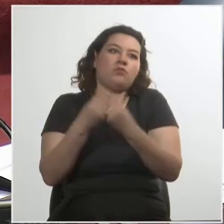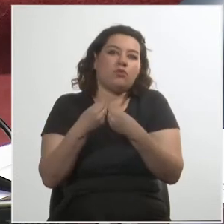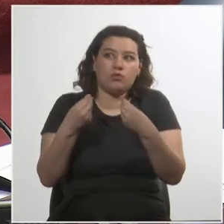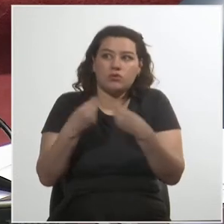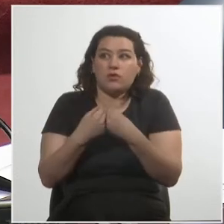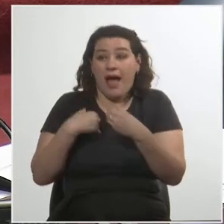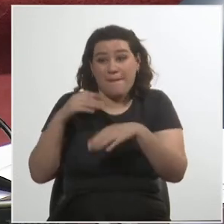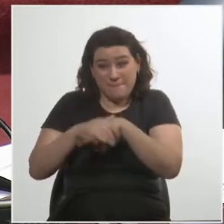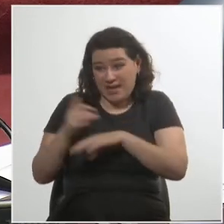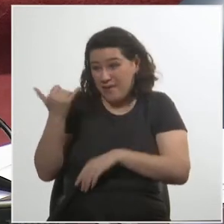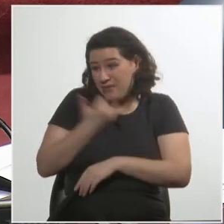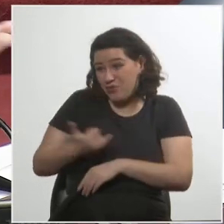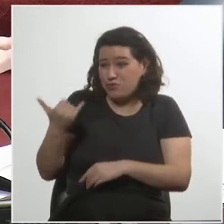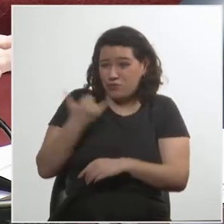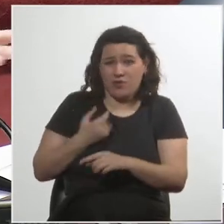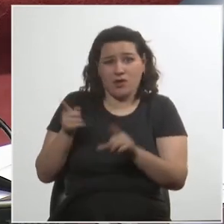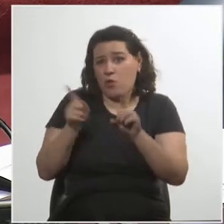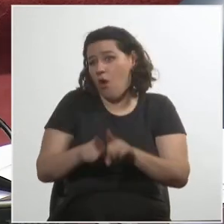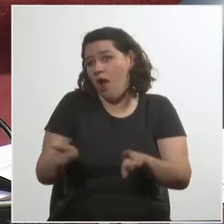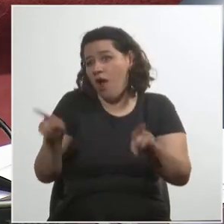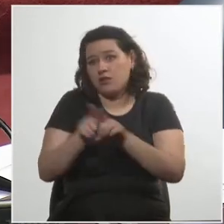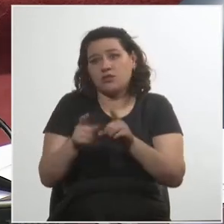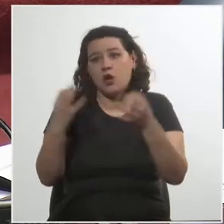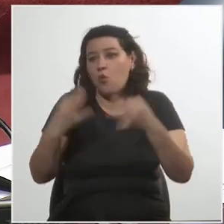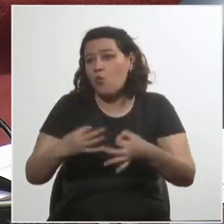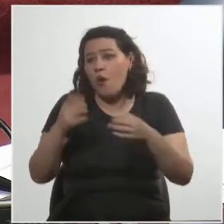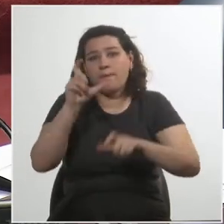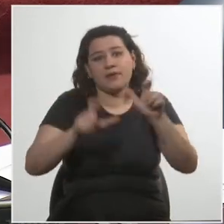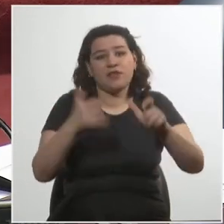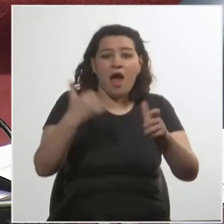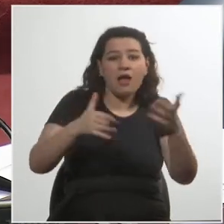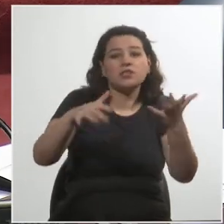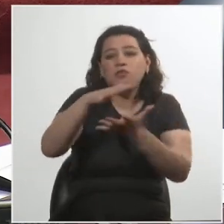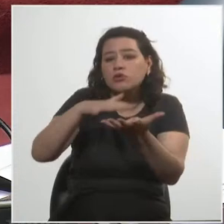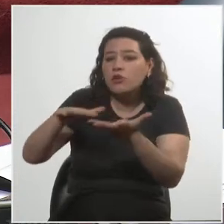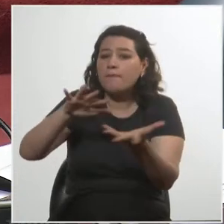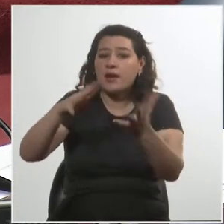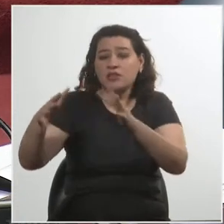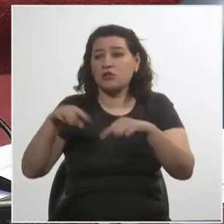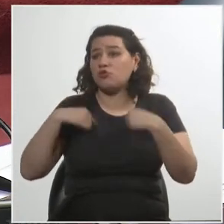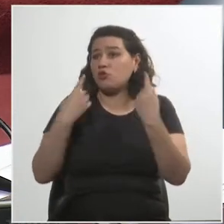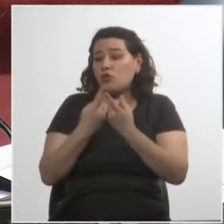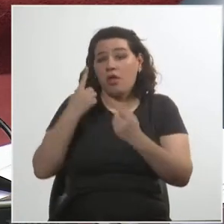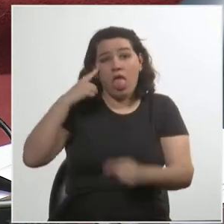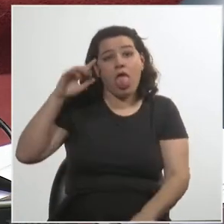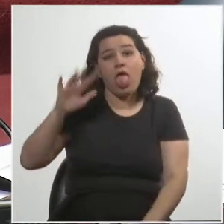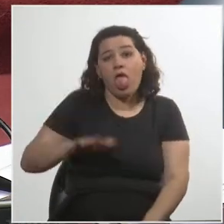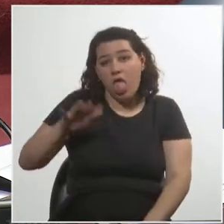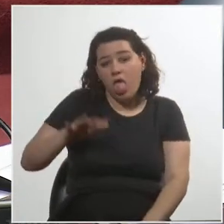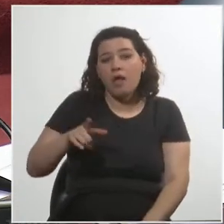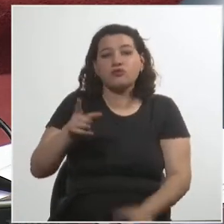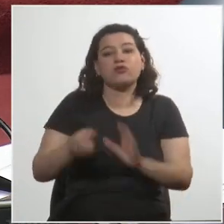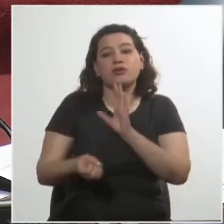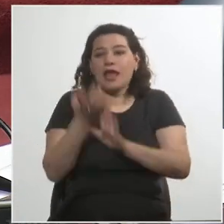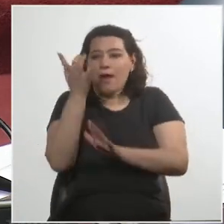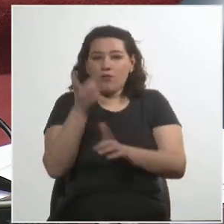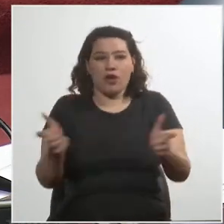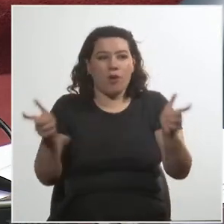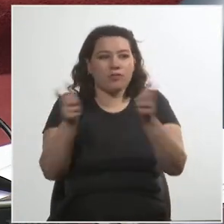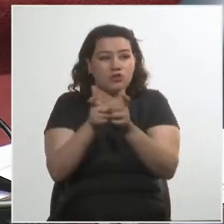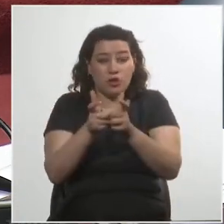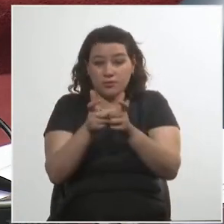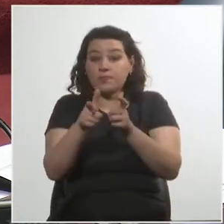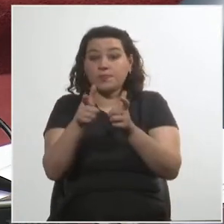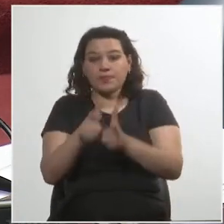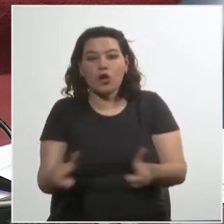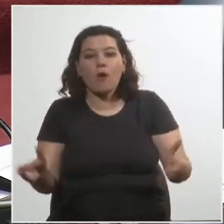de circunstancias que seguramente no conocemos ni imaginamos pero para eso creamos una comisión y esa